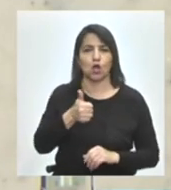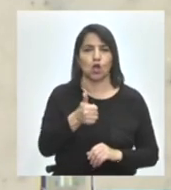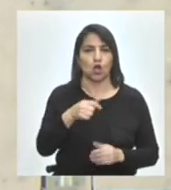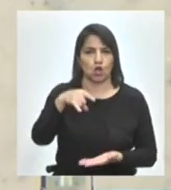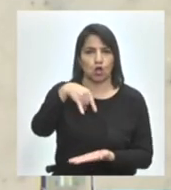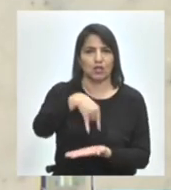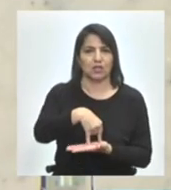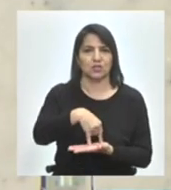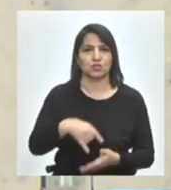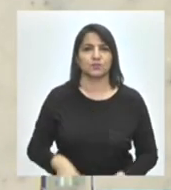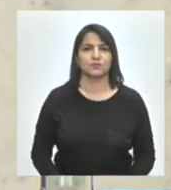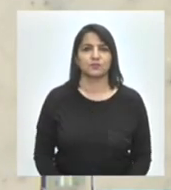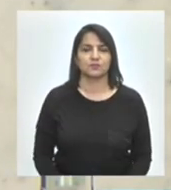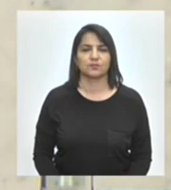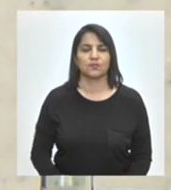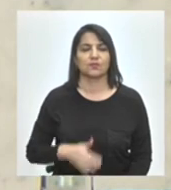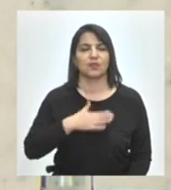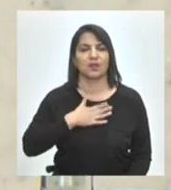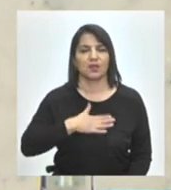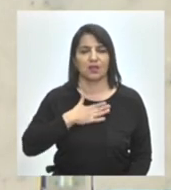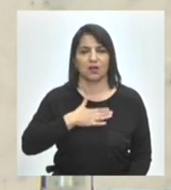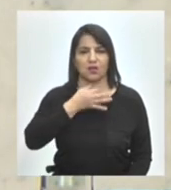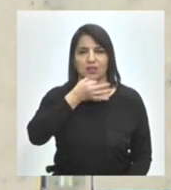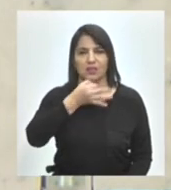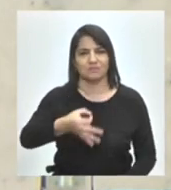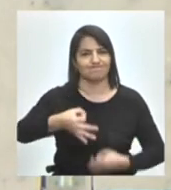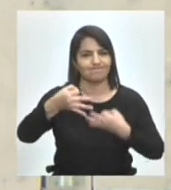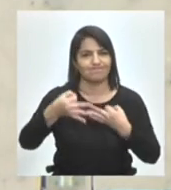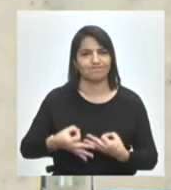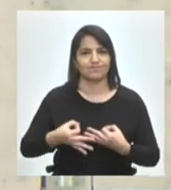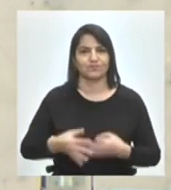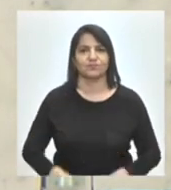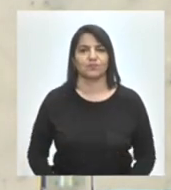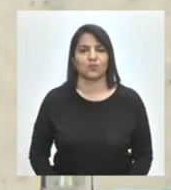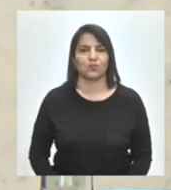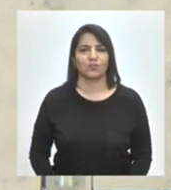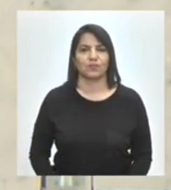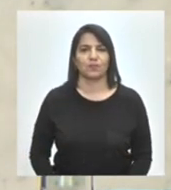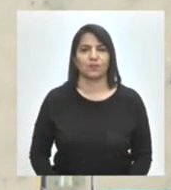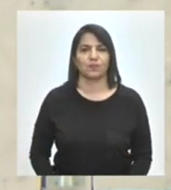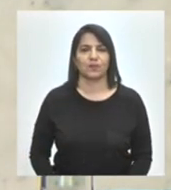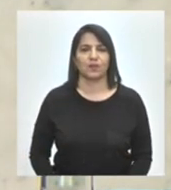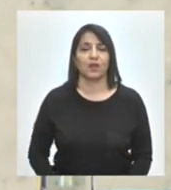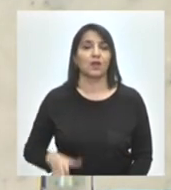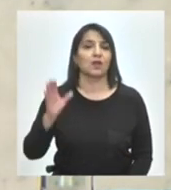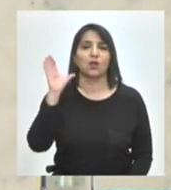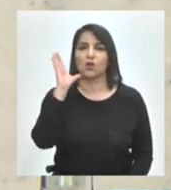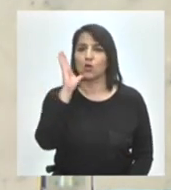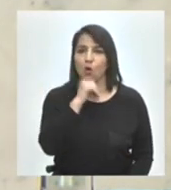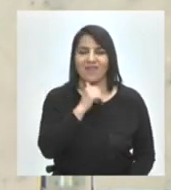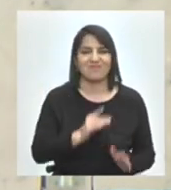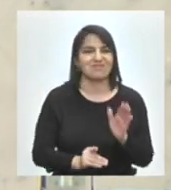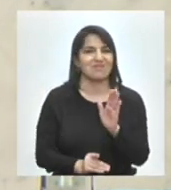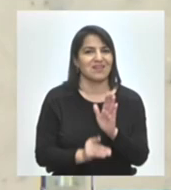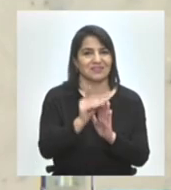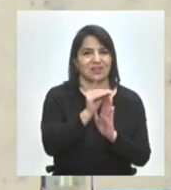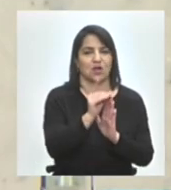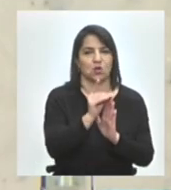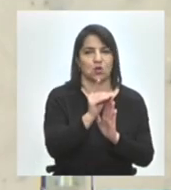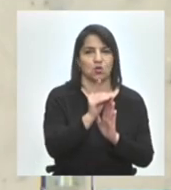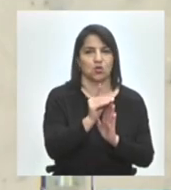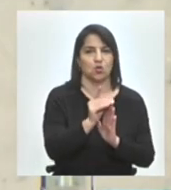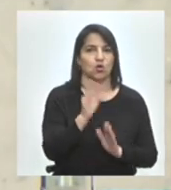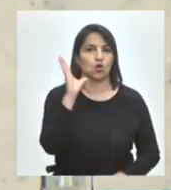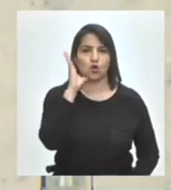Pleno, quiero ser muy enfático. No existe posibilidad alguna de desarrollo, ni menos de